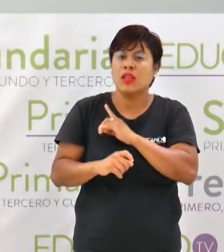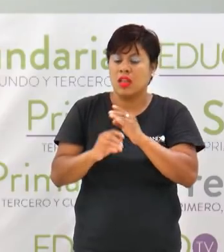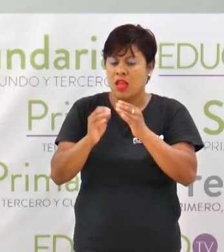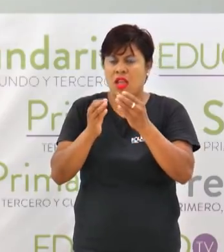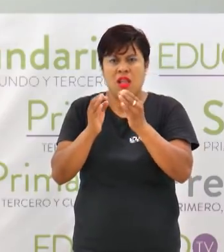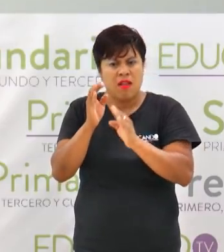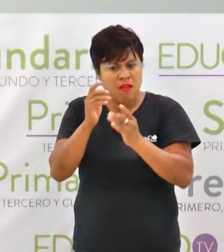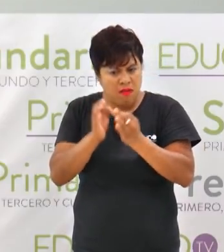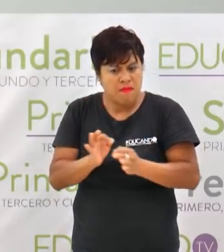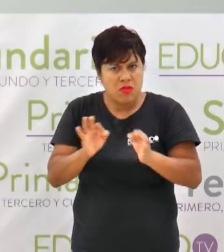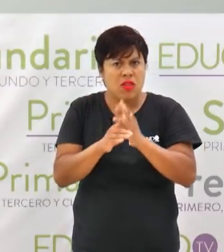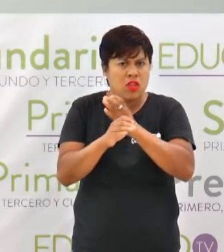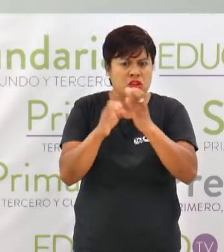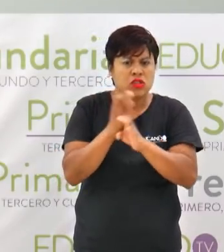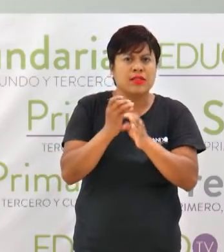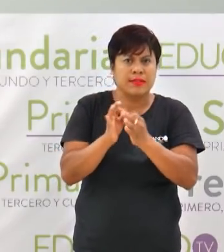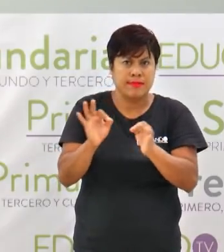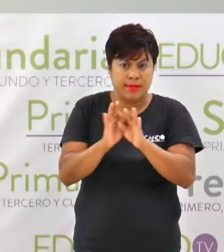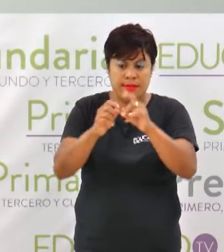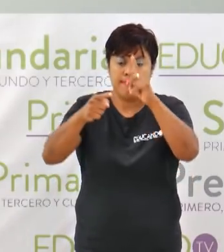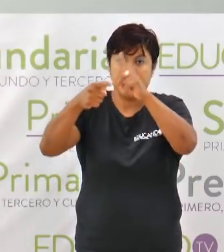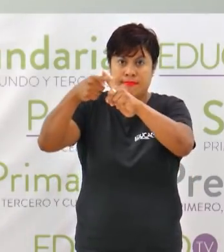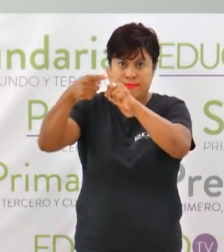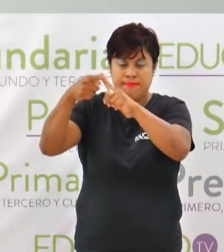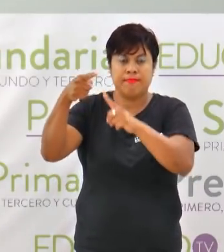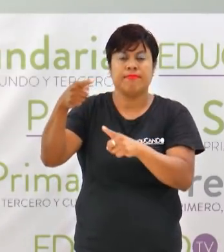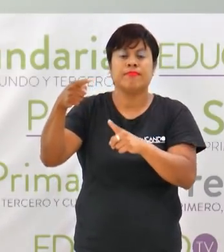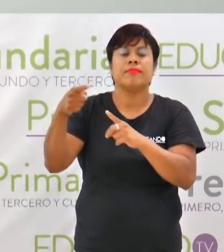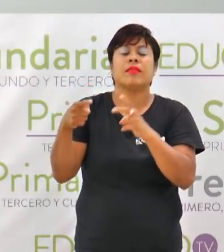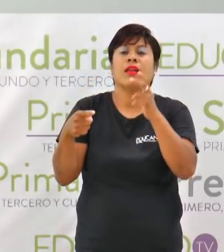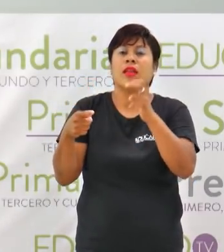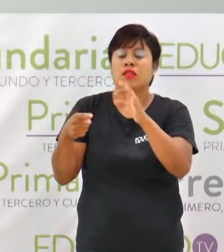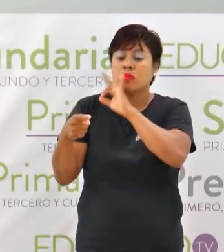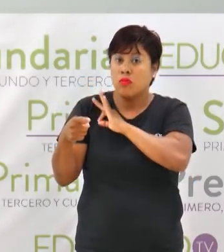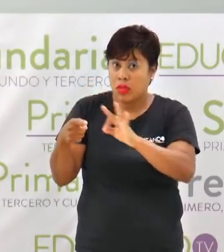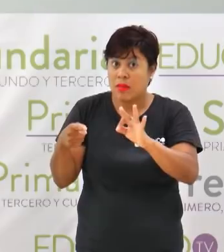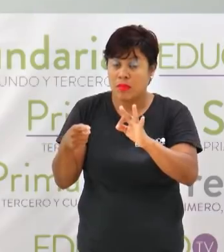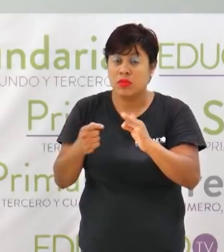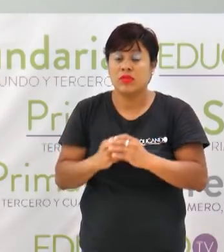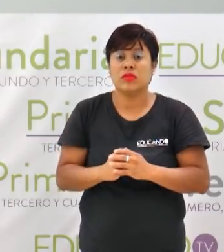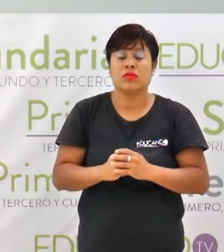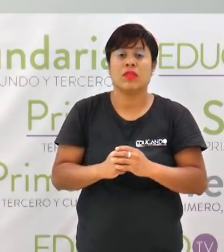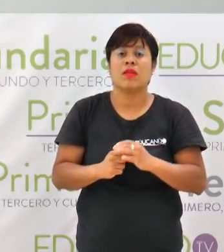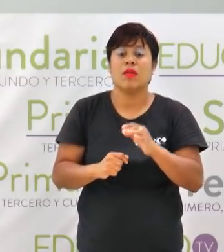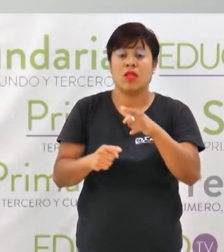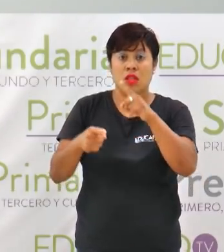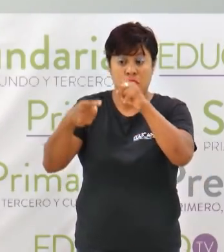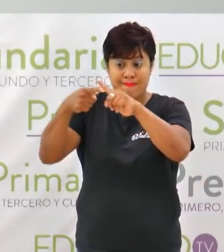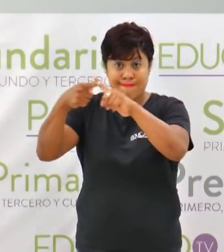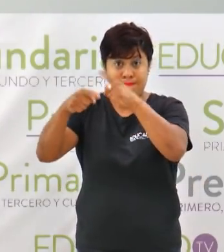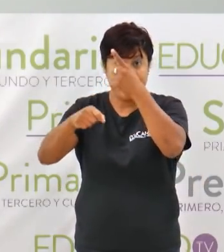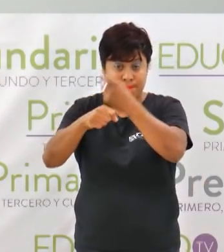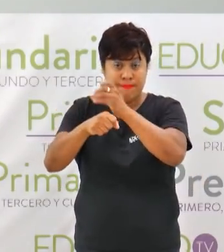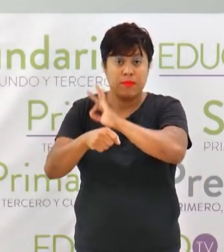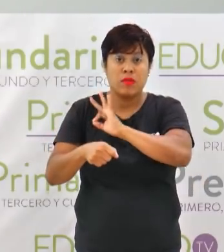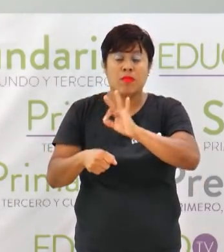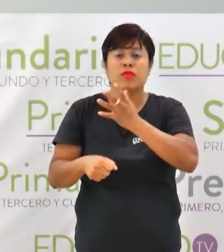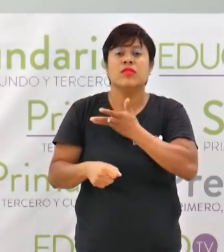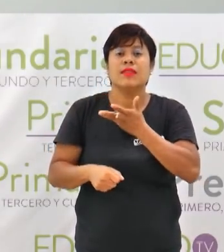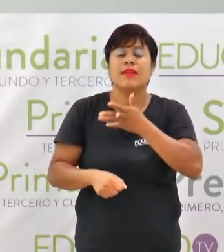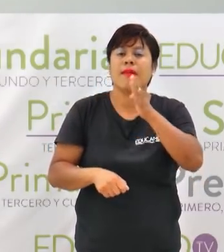ventajas importantes. La primera, va a permitir tener